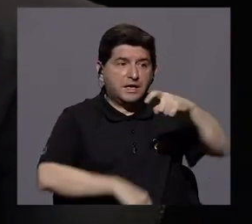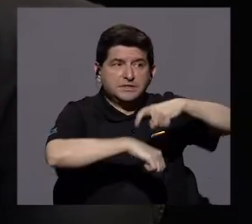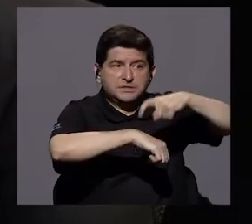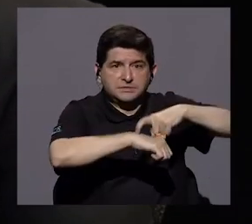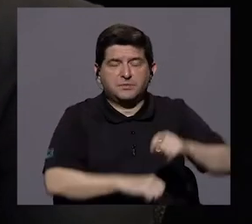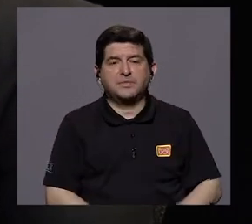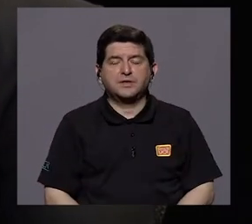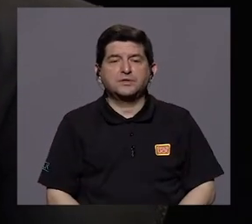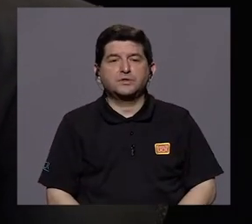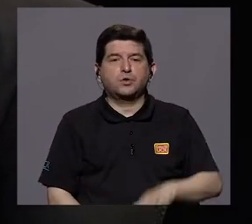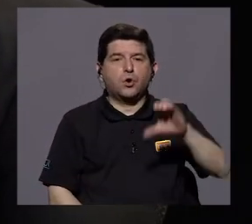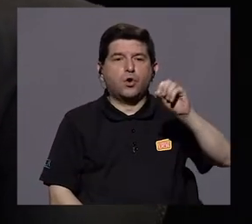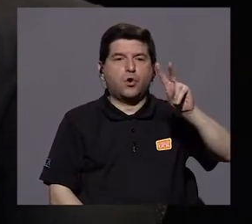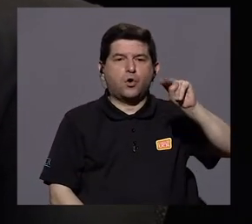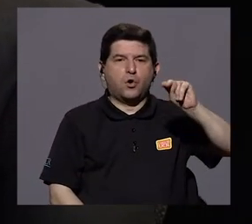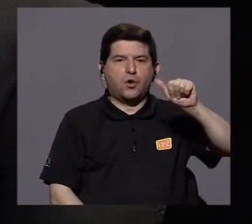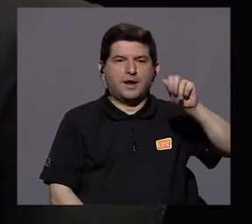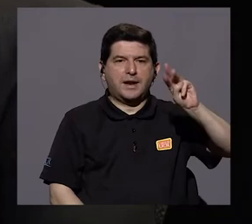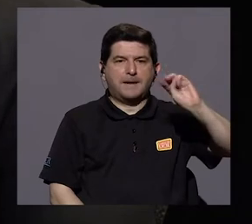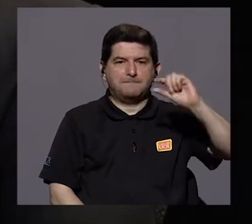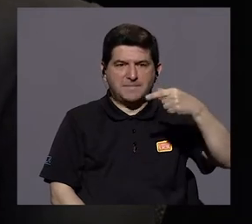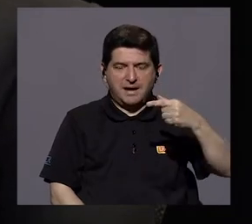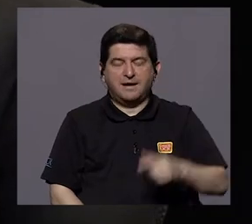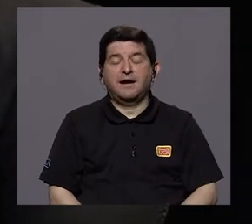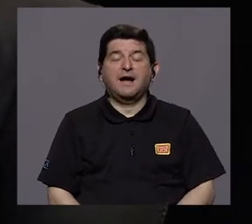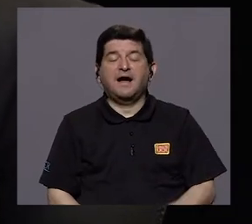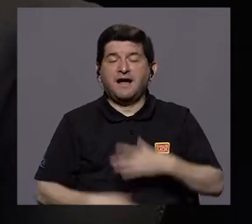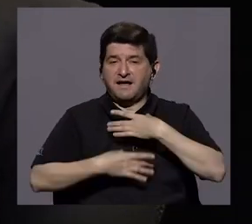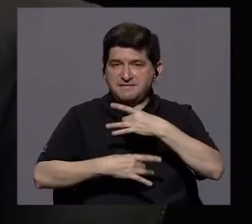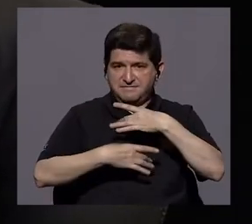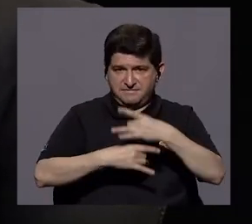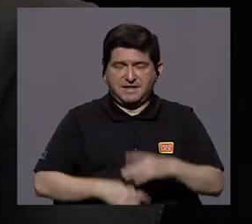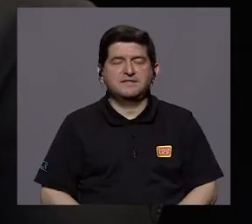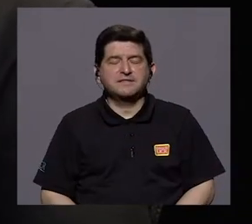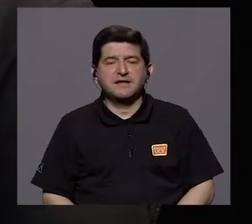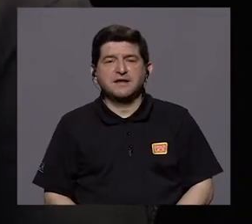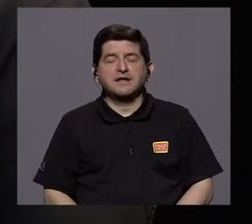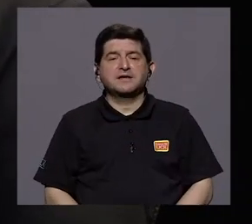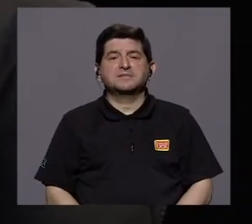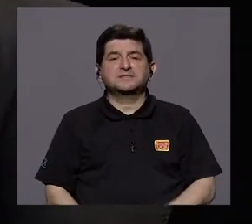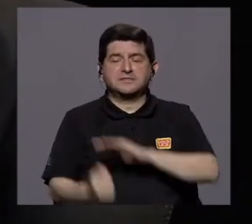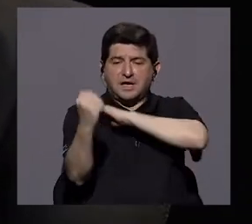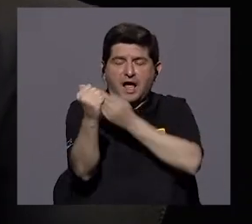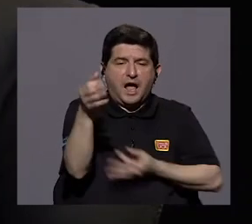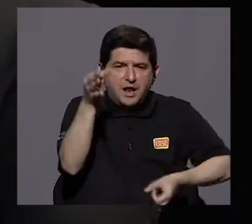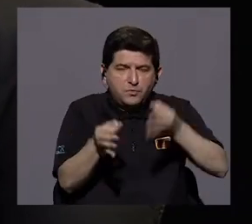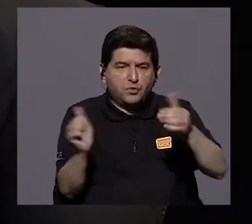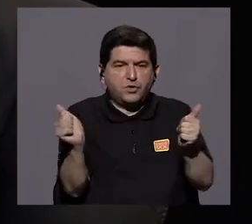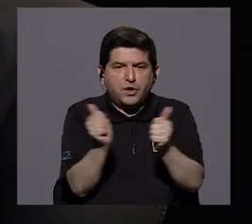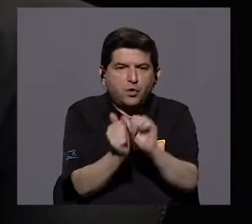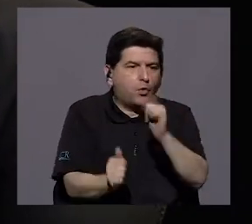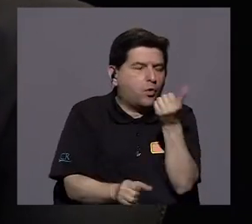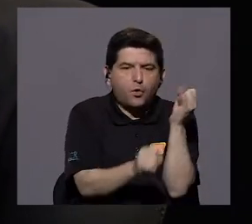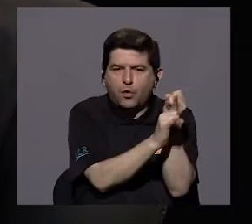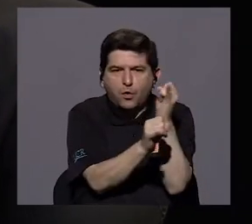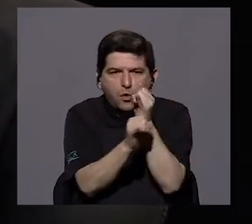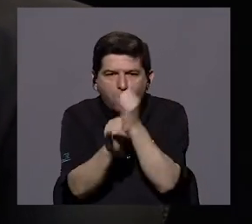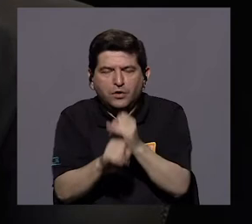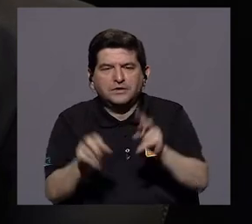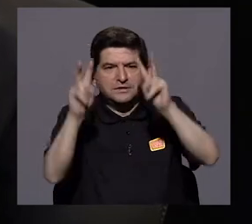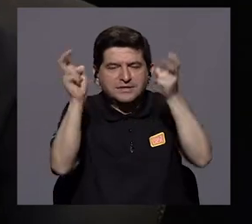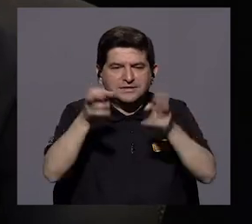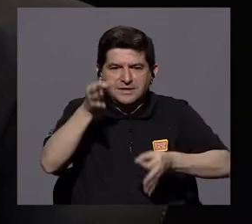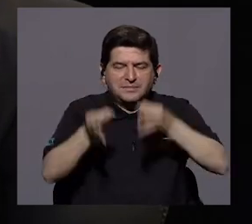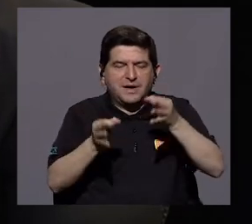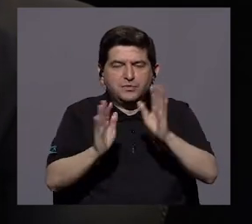se le encargó a la CONAMAC desarrollar en lo que le interesa el Poder Judicial en coordinación con esas otras